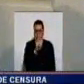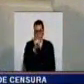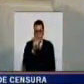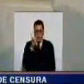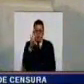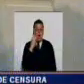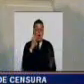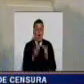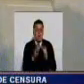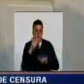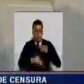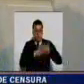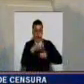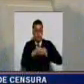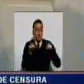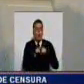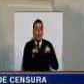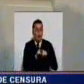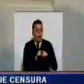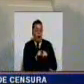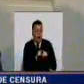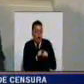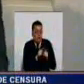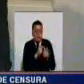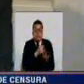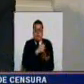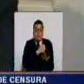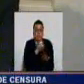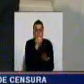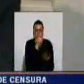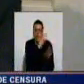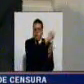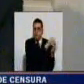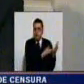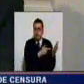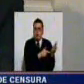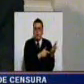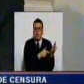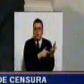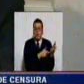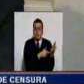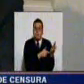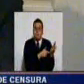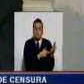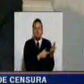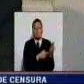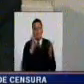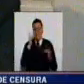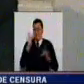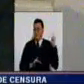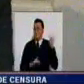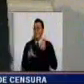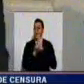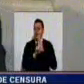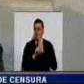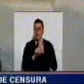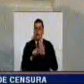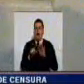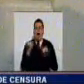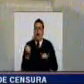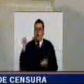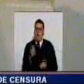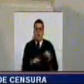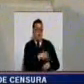estos procesos de enajenación accionaria. Espero, señor ministro, que no me vaya a salir a armar un enredo con otras formas de contratación que